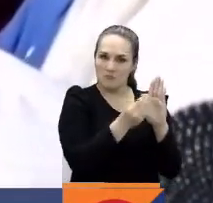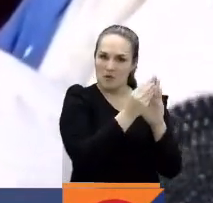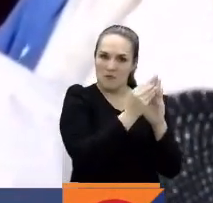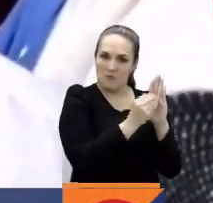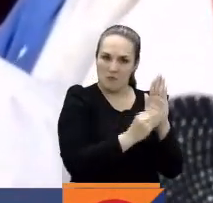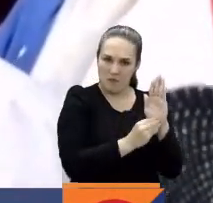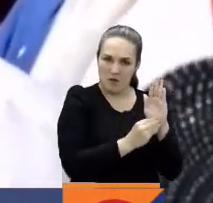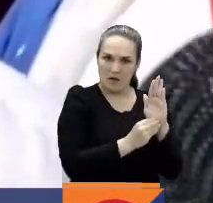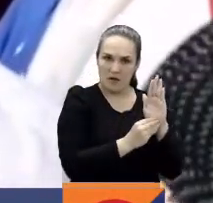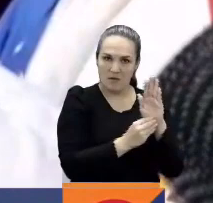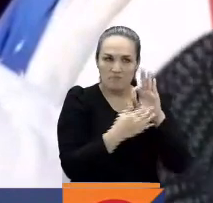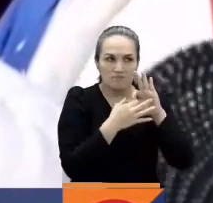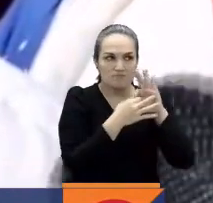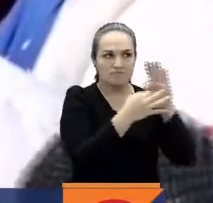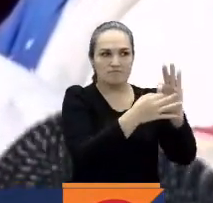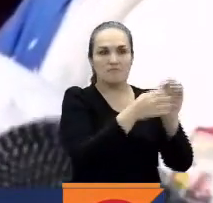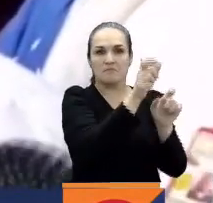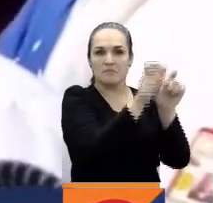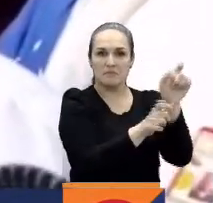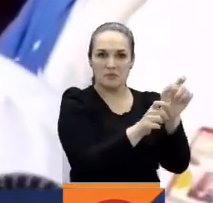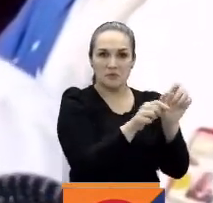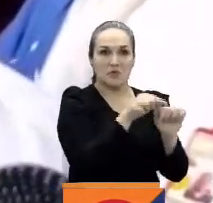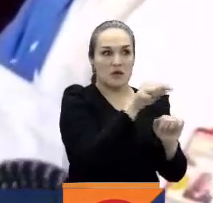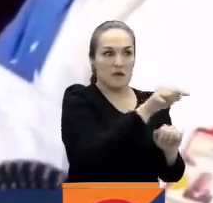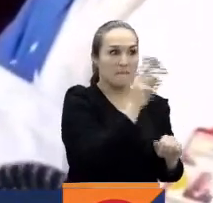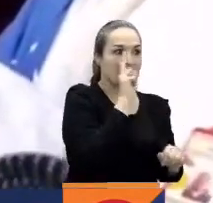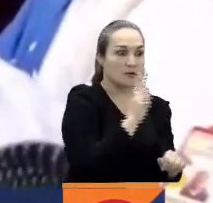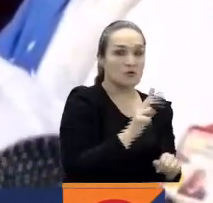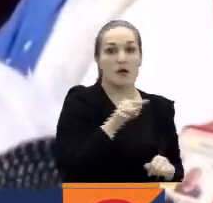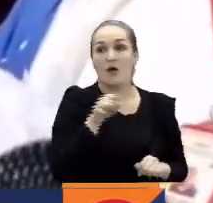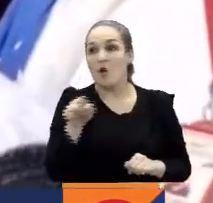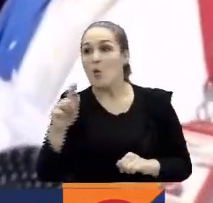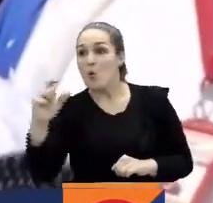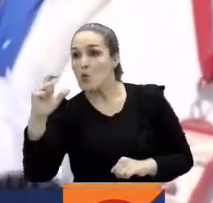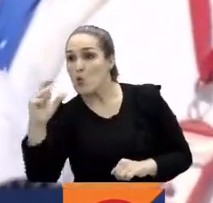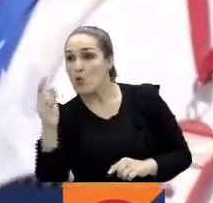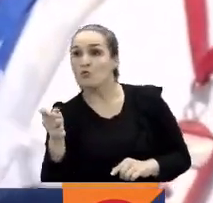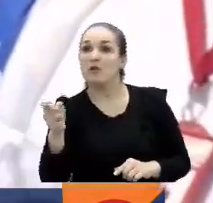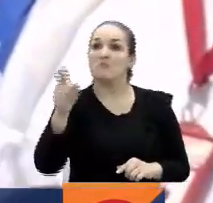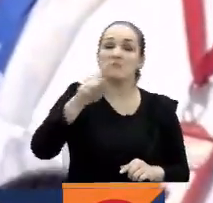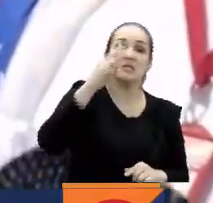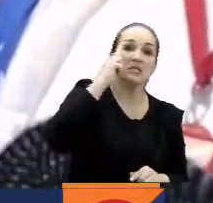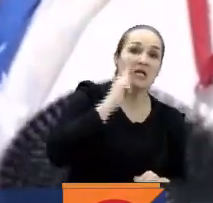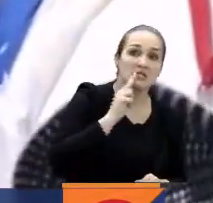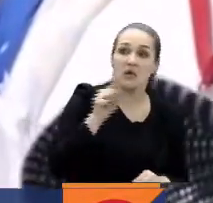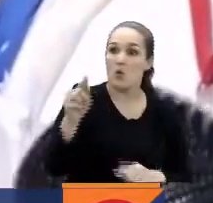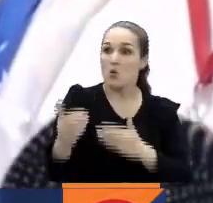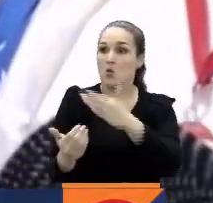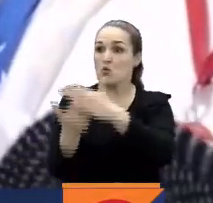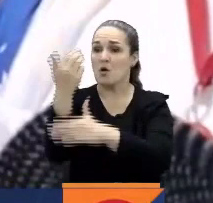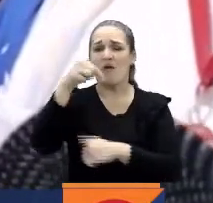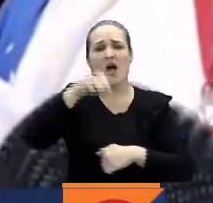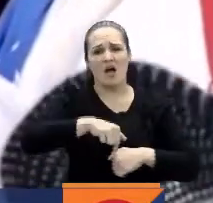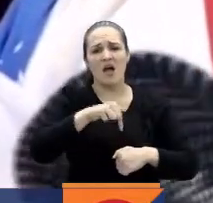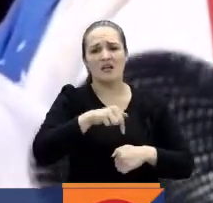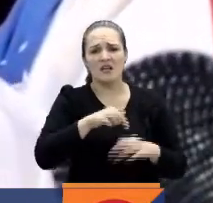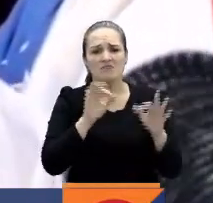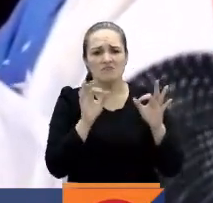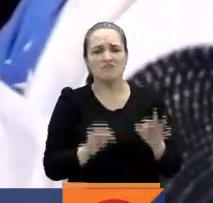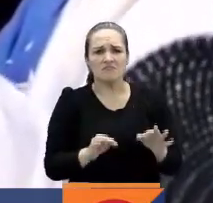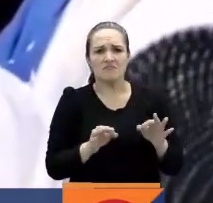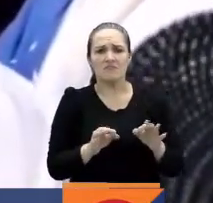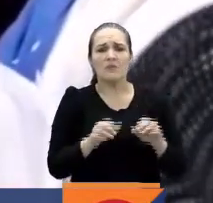con los hermanos venezolanos en el Táchira, en nuestras fronteras con Cúcuta, es un tema novedoso allá, pero que aquí en la frontera